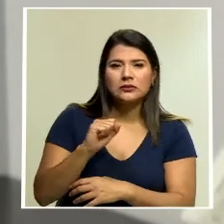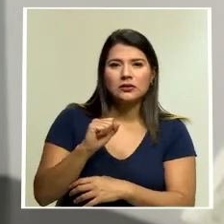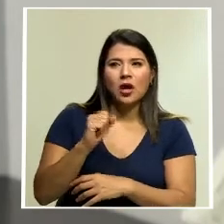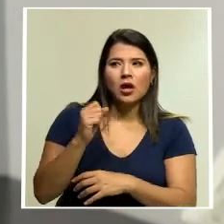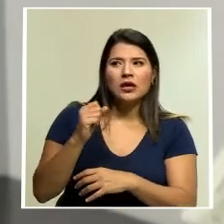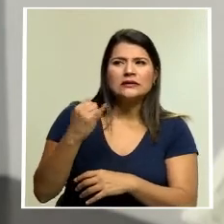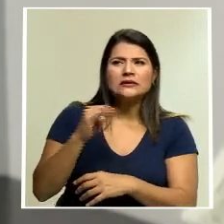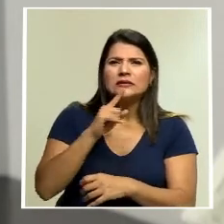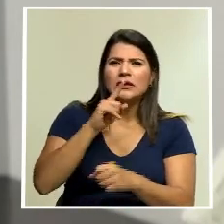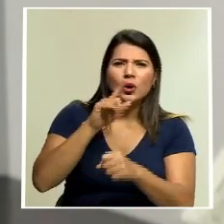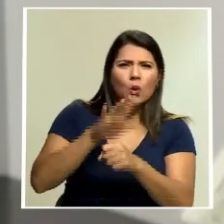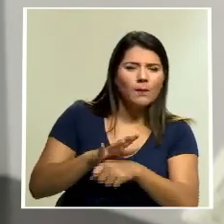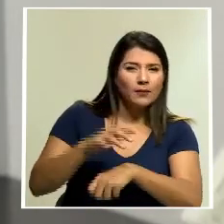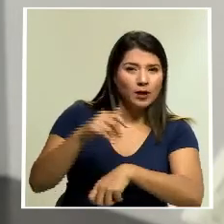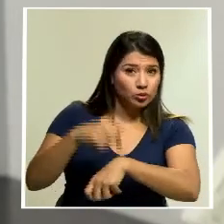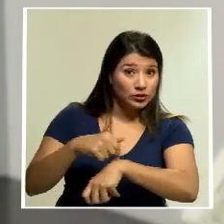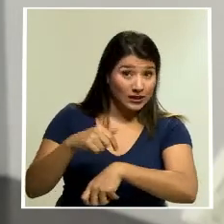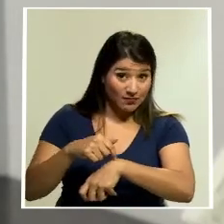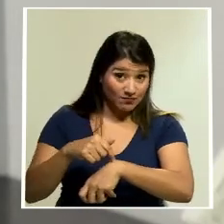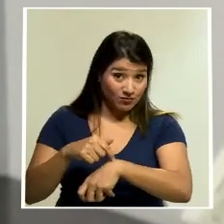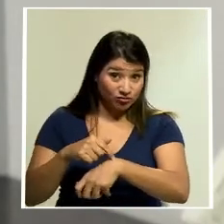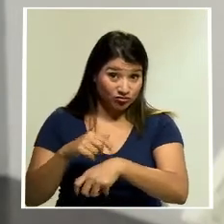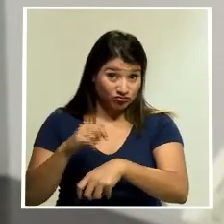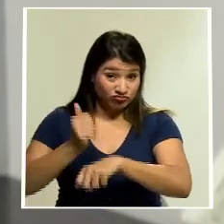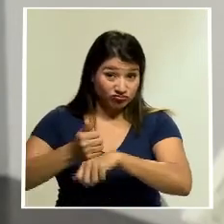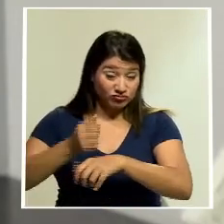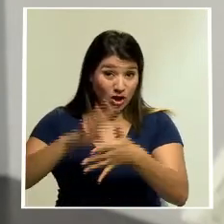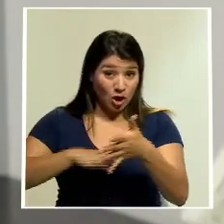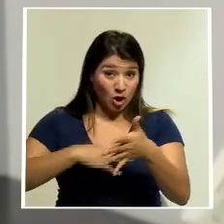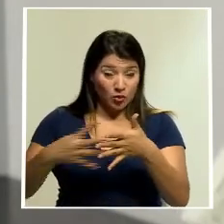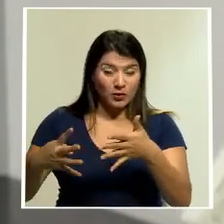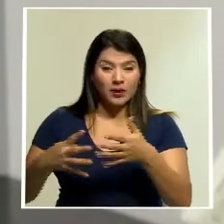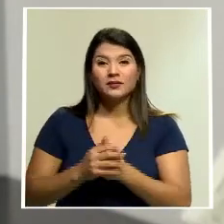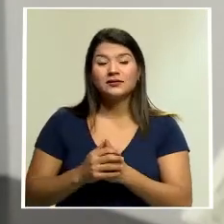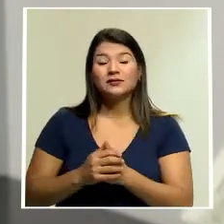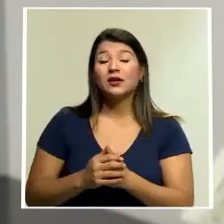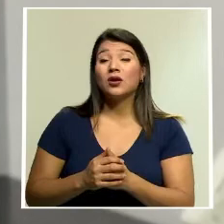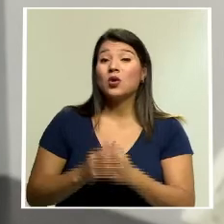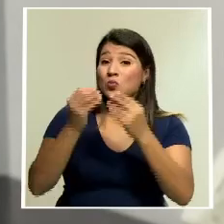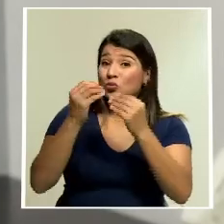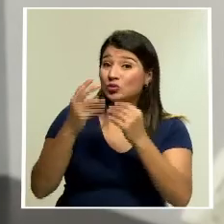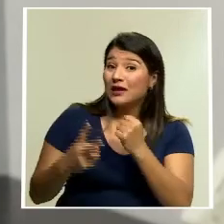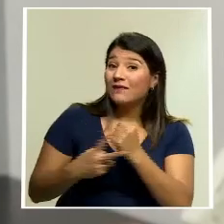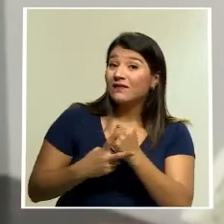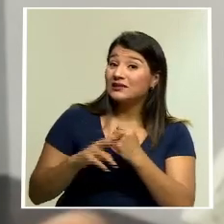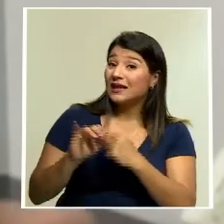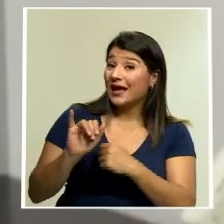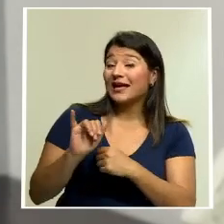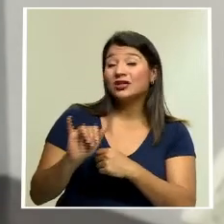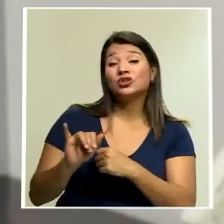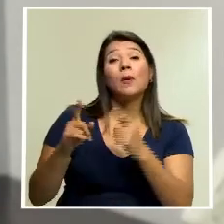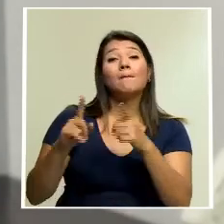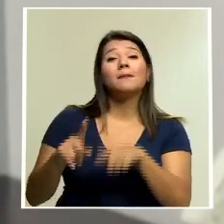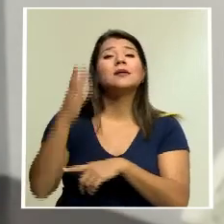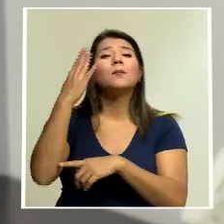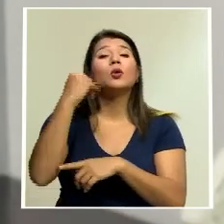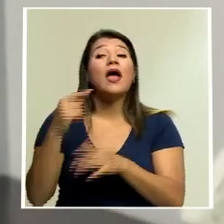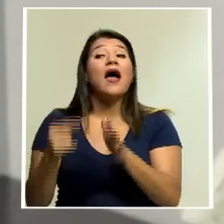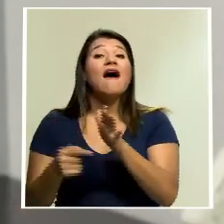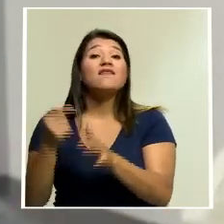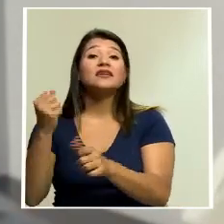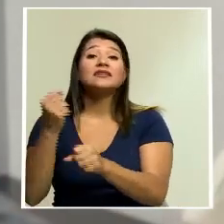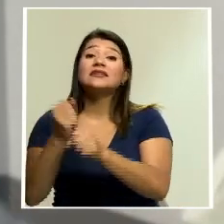el cumplimiento de tiempos. Mucho de esto pasa también porque hay funcionarios mal acostumbrados